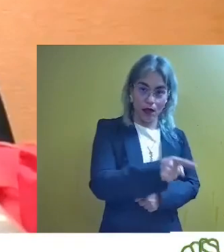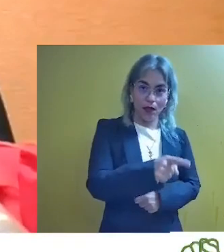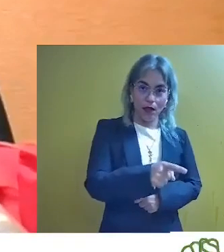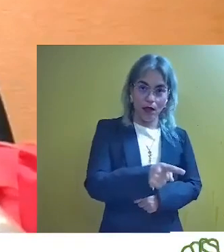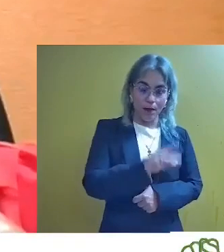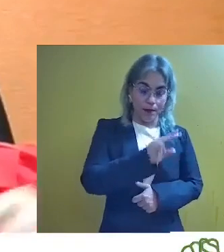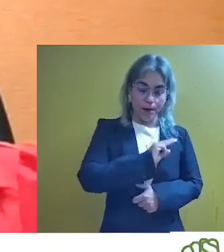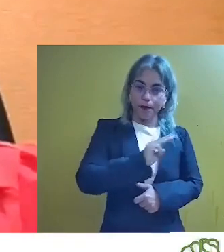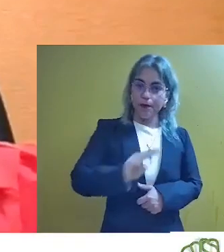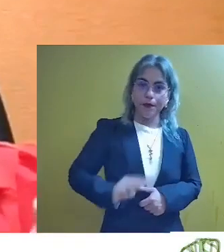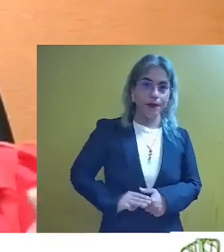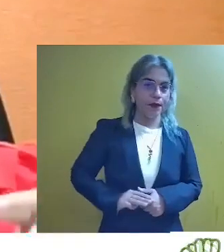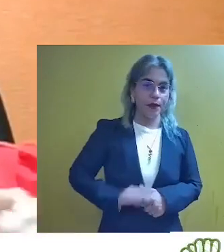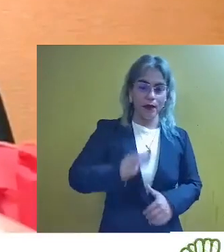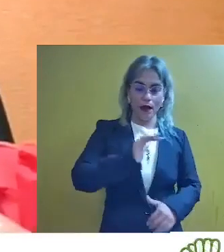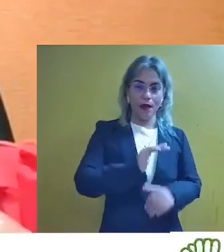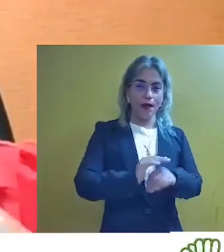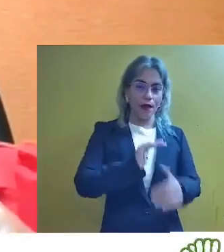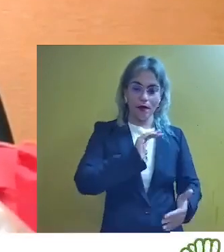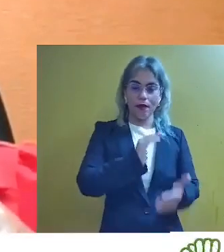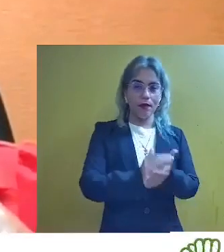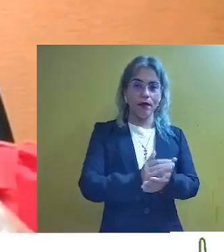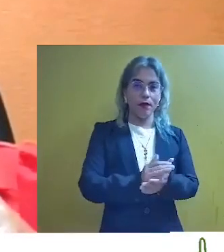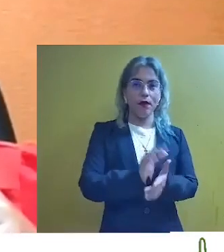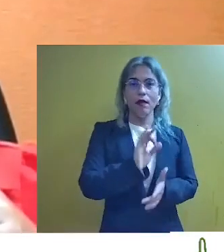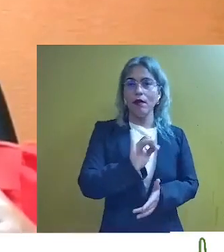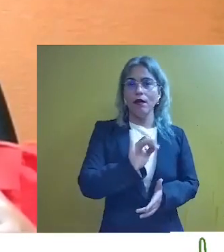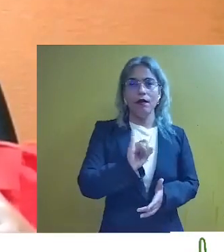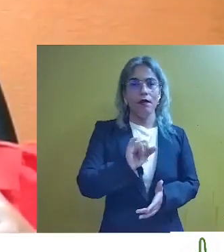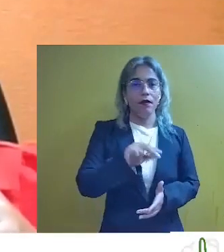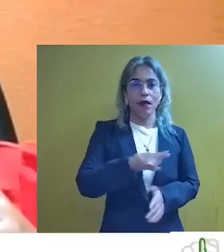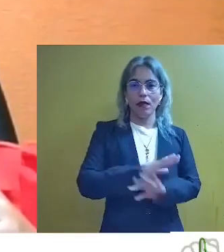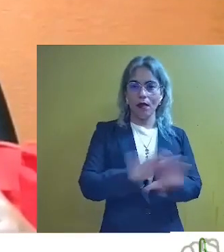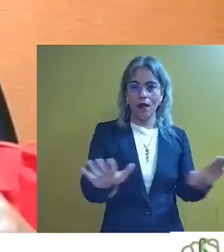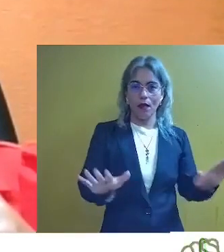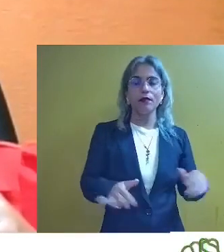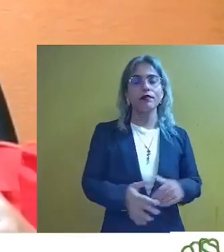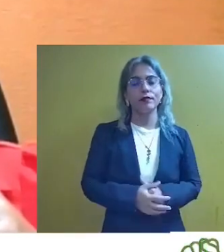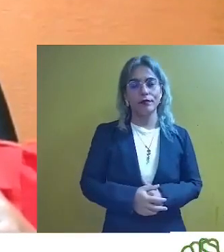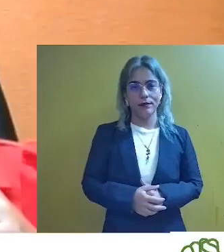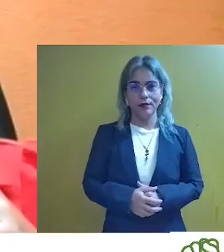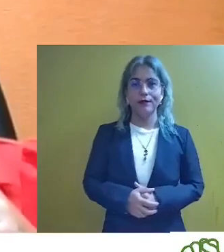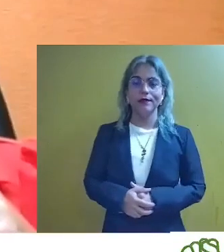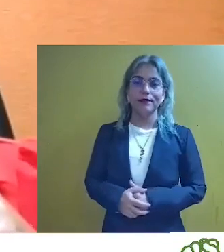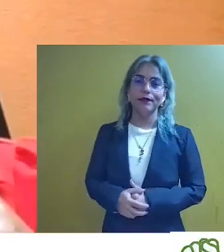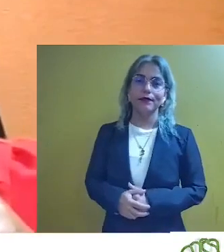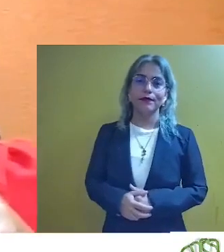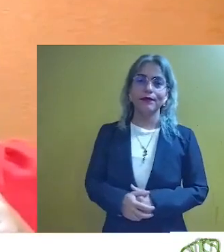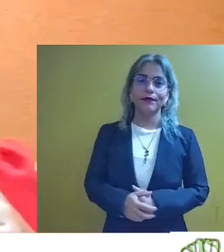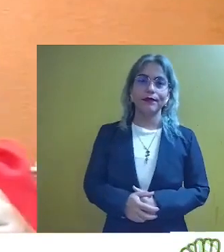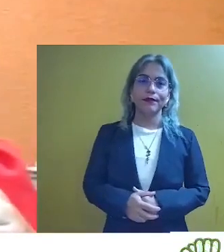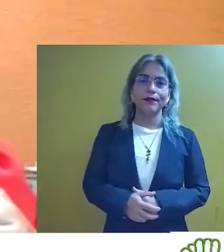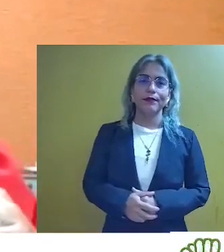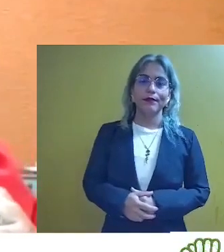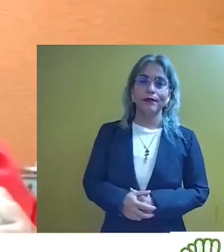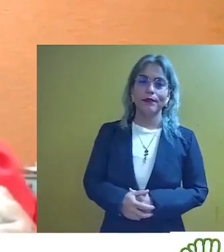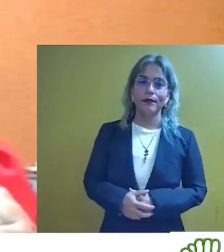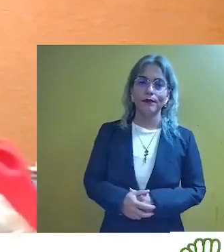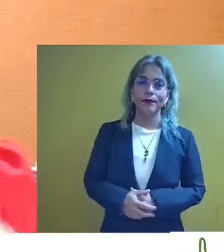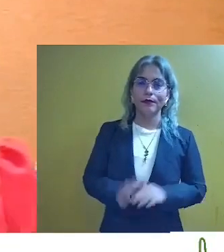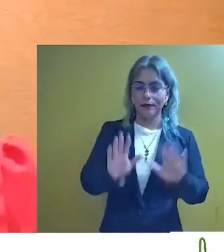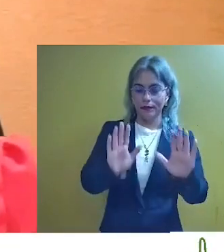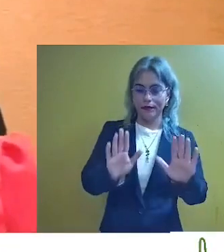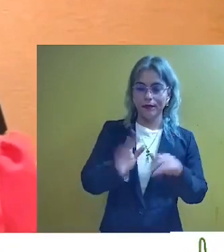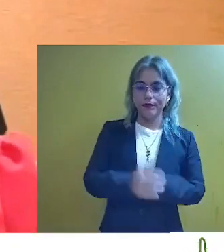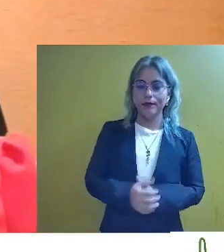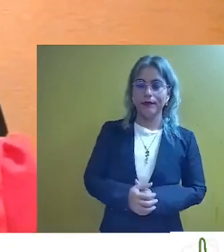cargo en la presidencia del Comité Directivo Municipal. Sin embargo,